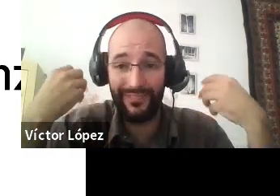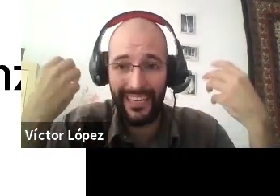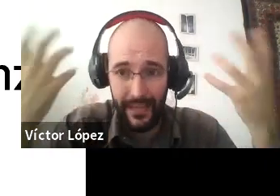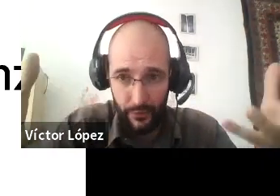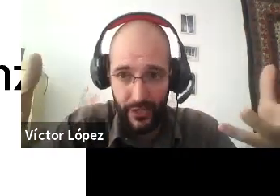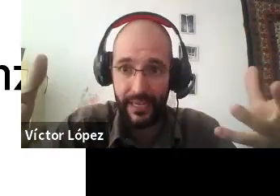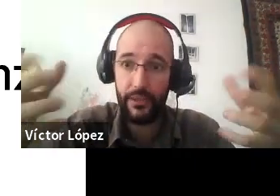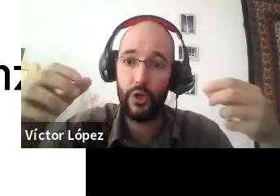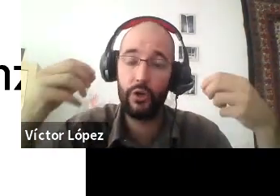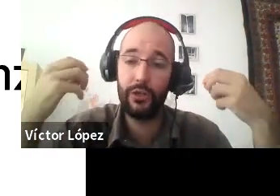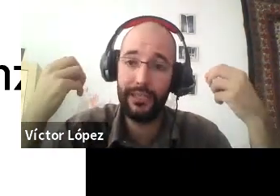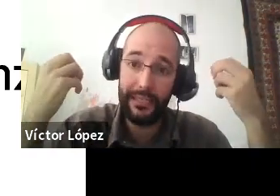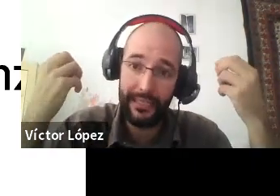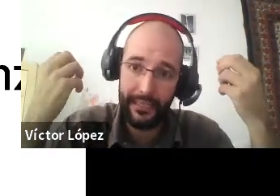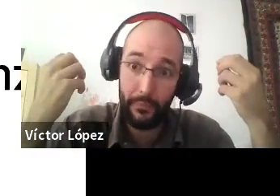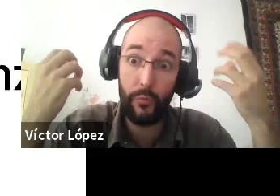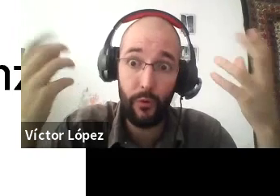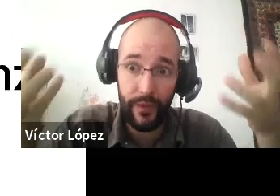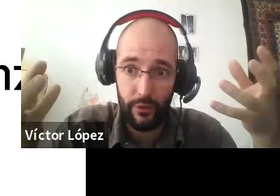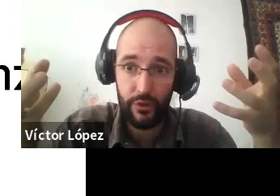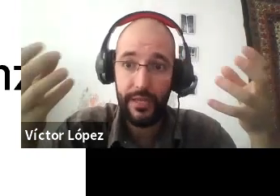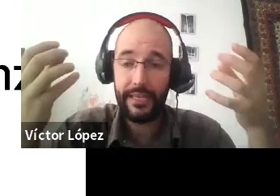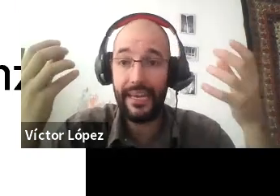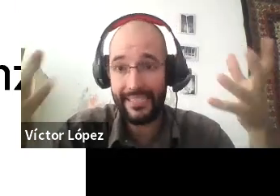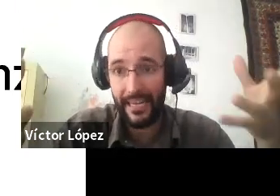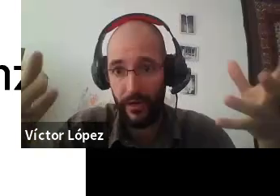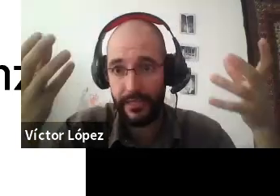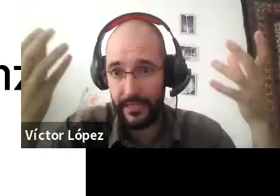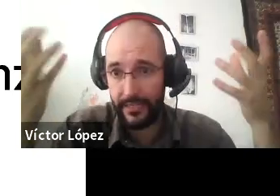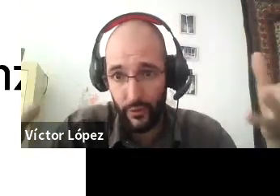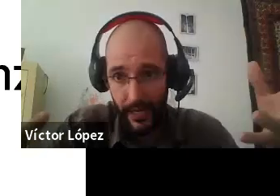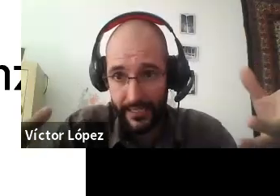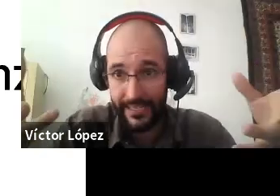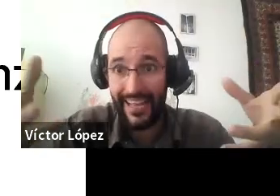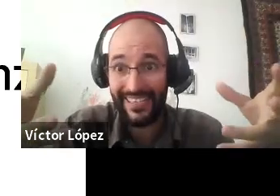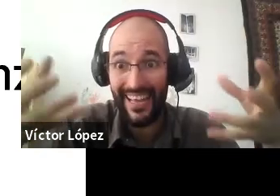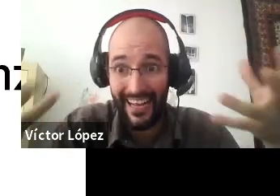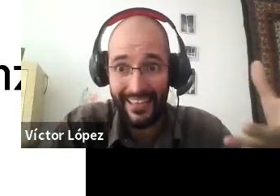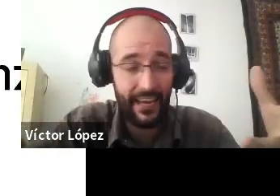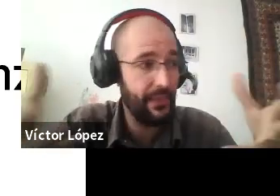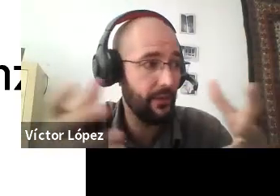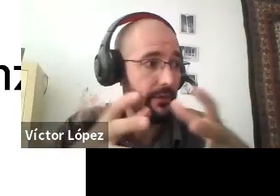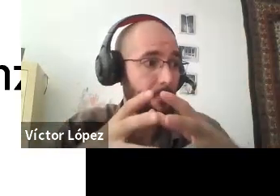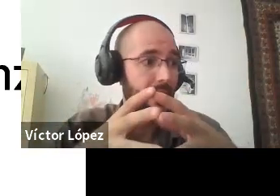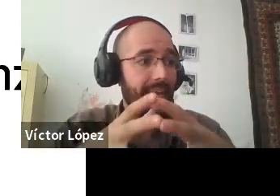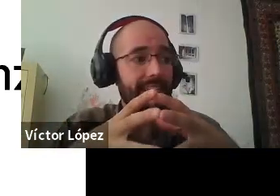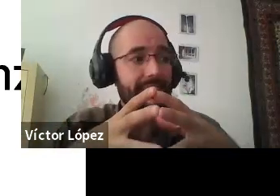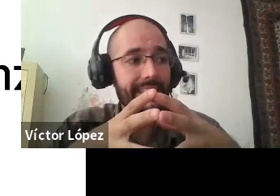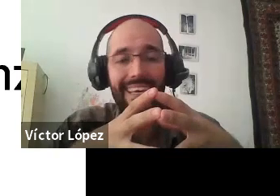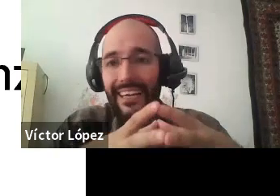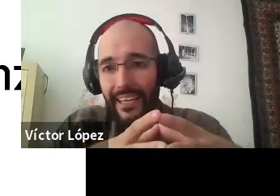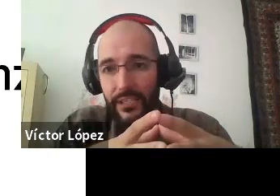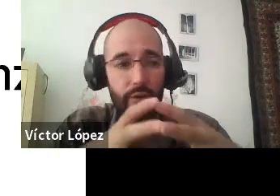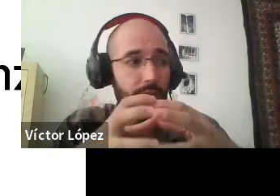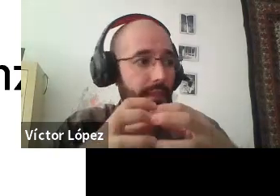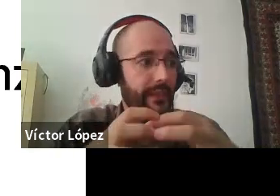digamos, trabajamos la indagación y promovemos que en las aulas y en las escuelas se haga indagación, existe